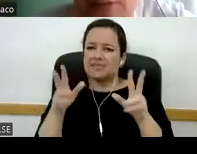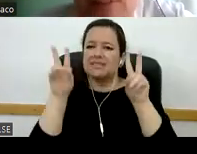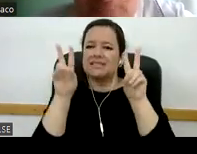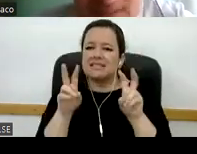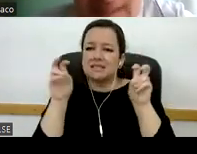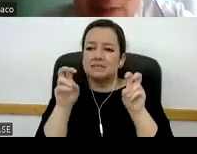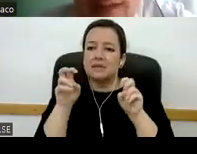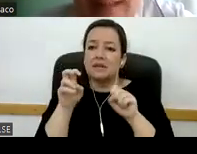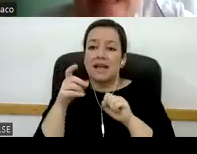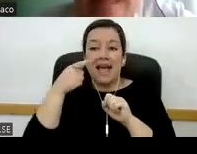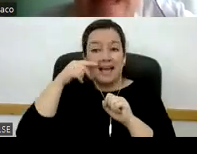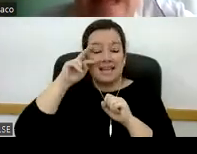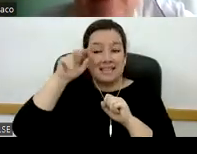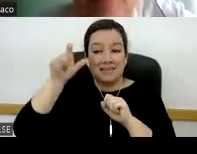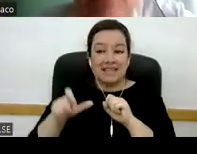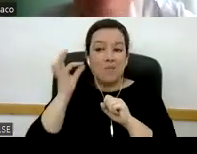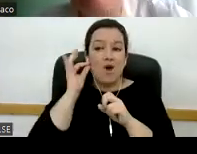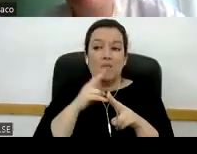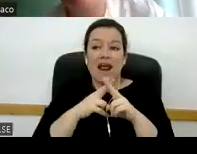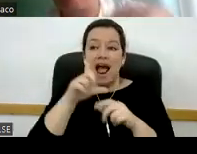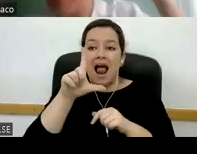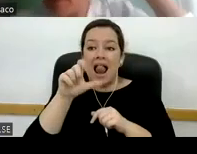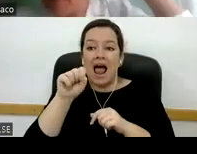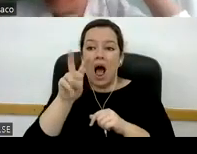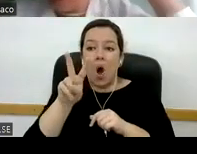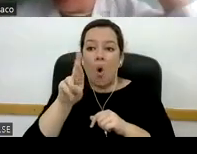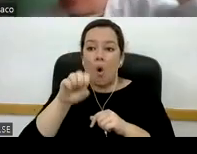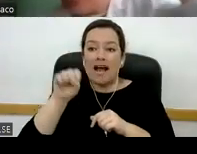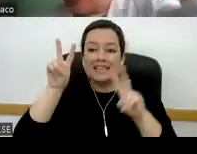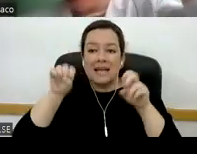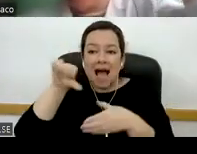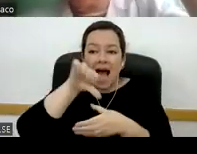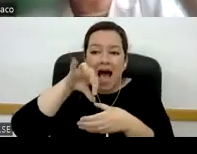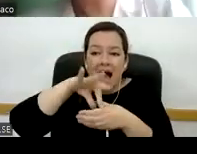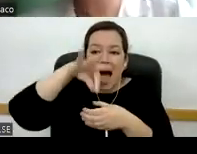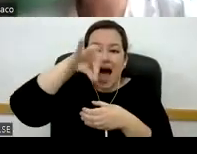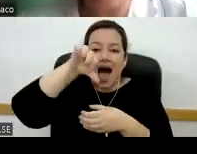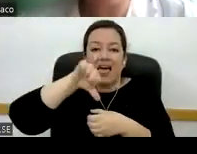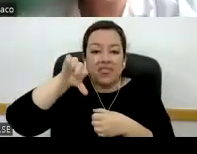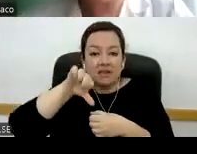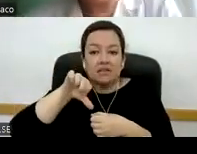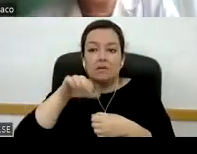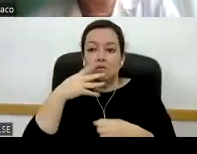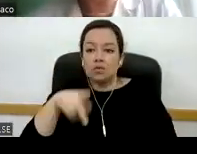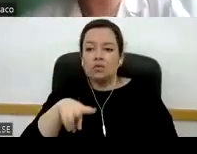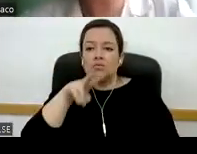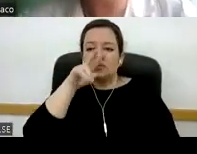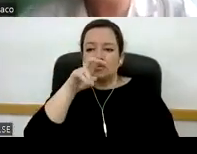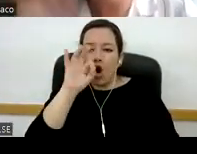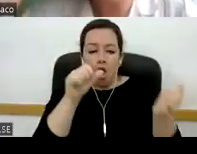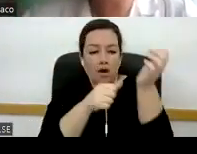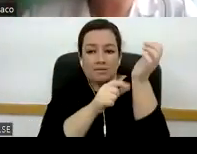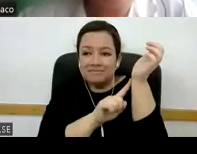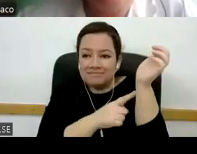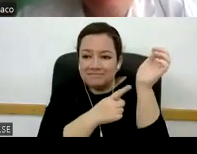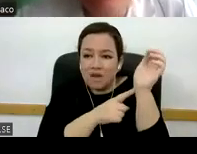nuestra experta Laura, a nuestra experta en aceites esenciales, porque realmente los aceites esenciales inhalados, aplicados en la muñeca, por ejemplo,